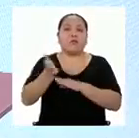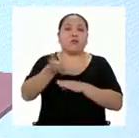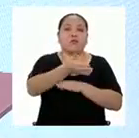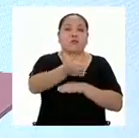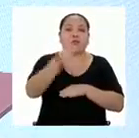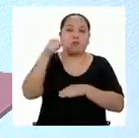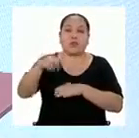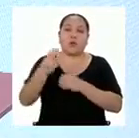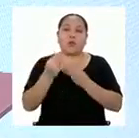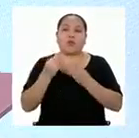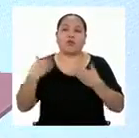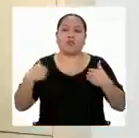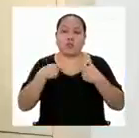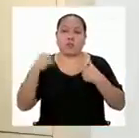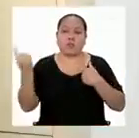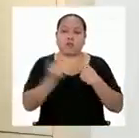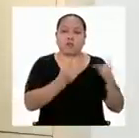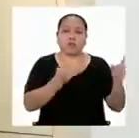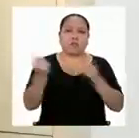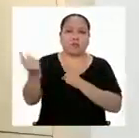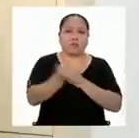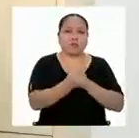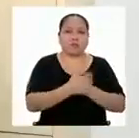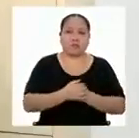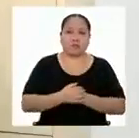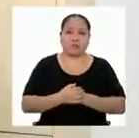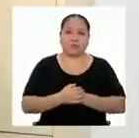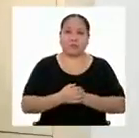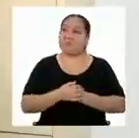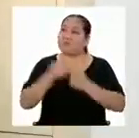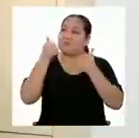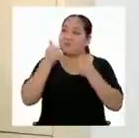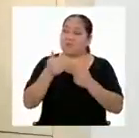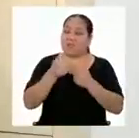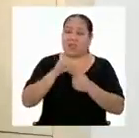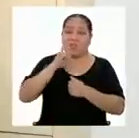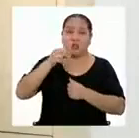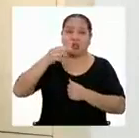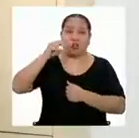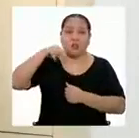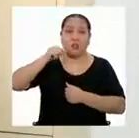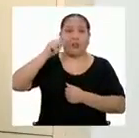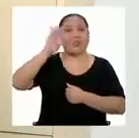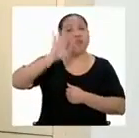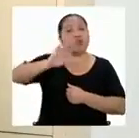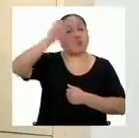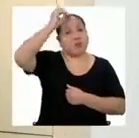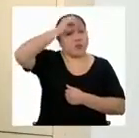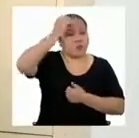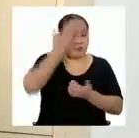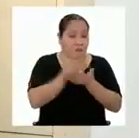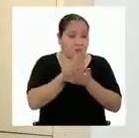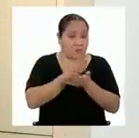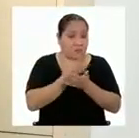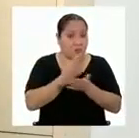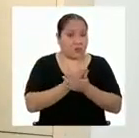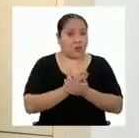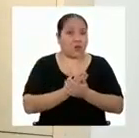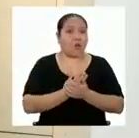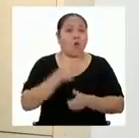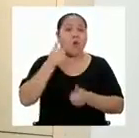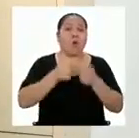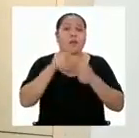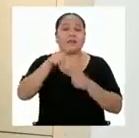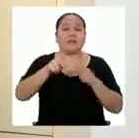frecuente el tránsito de animales en esa zona. ¡Qué bien, Jonathan! Tus opiniones son cada vez más fundamentadas. ¿De qué manera